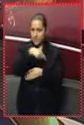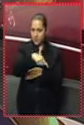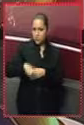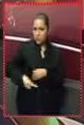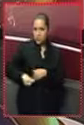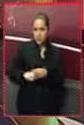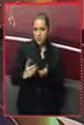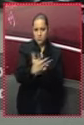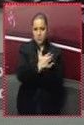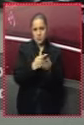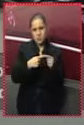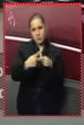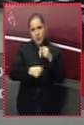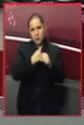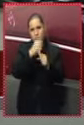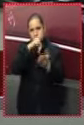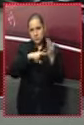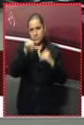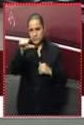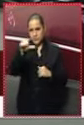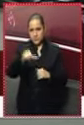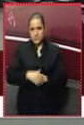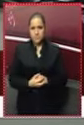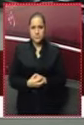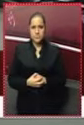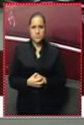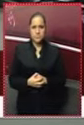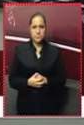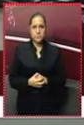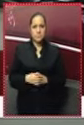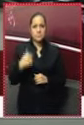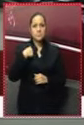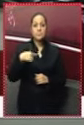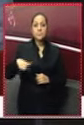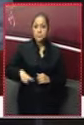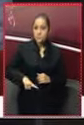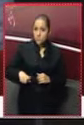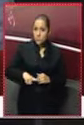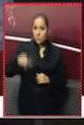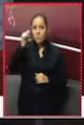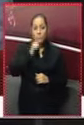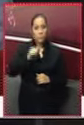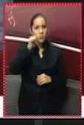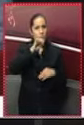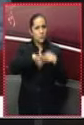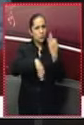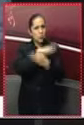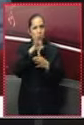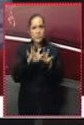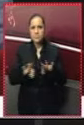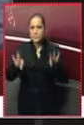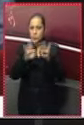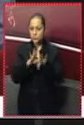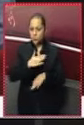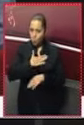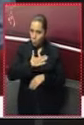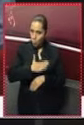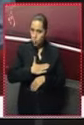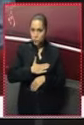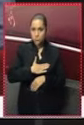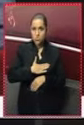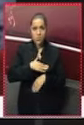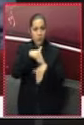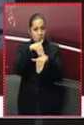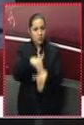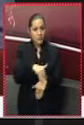2016. El límite del gobierno en toda democracia es la ley, y esta debe prohibir